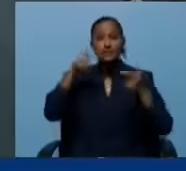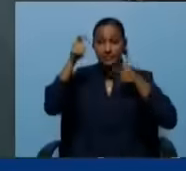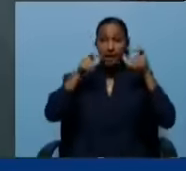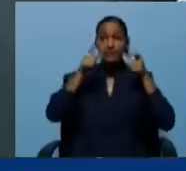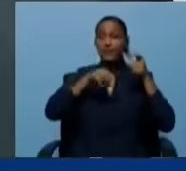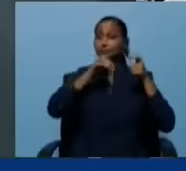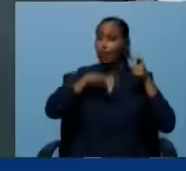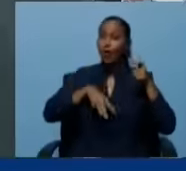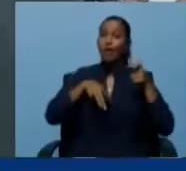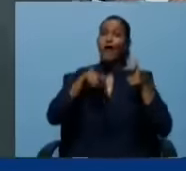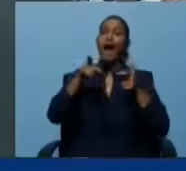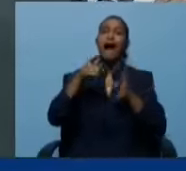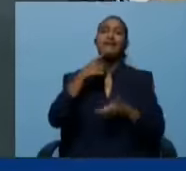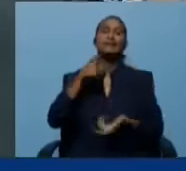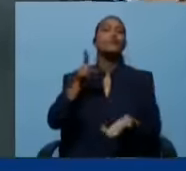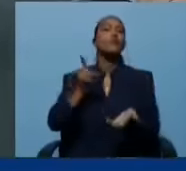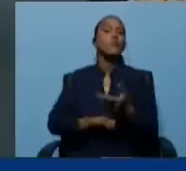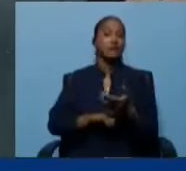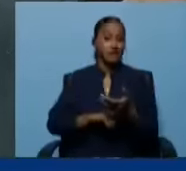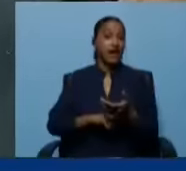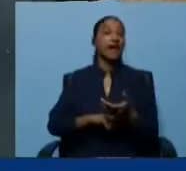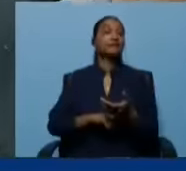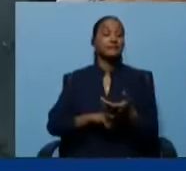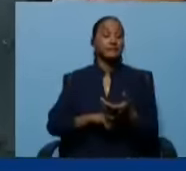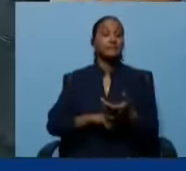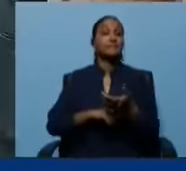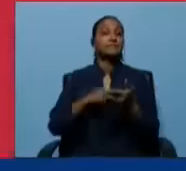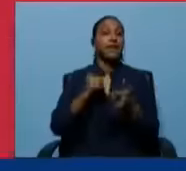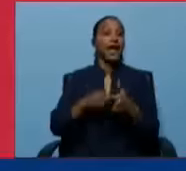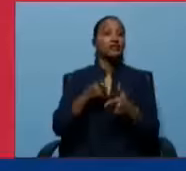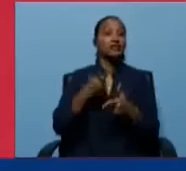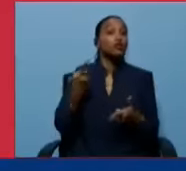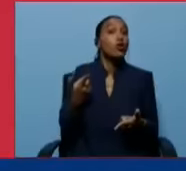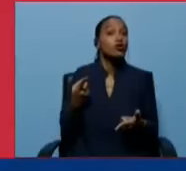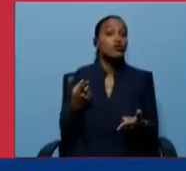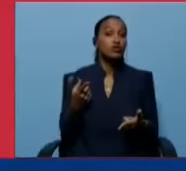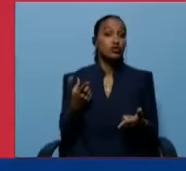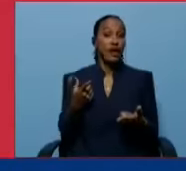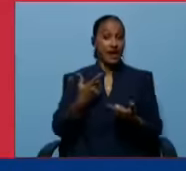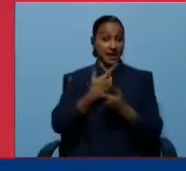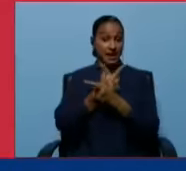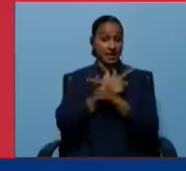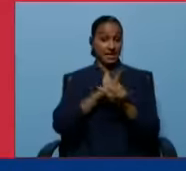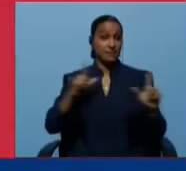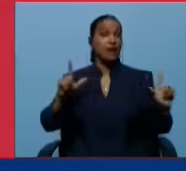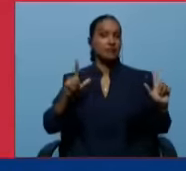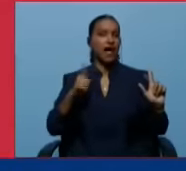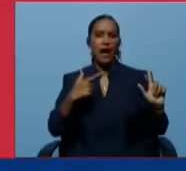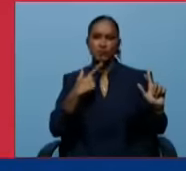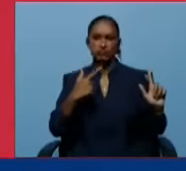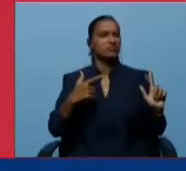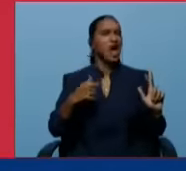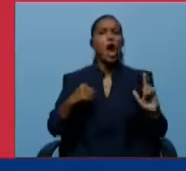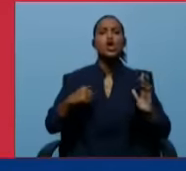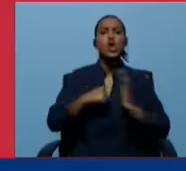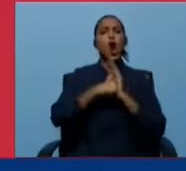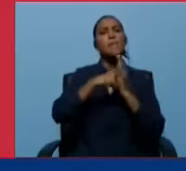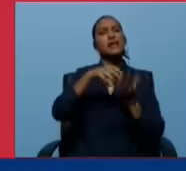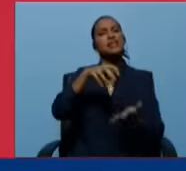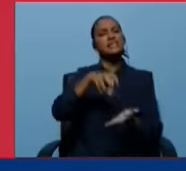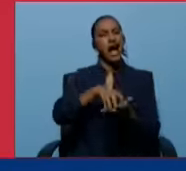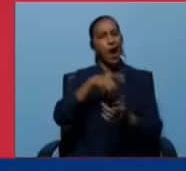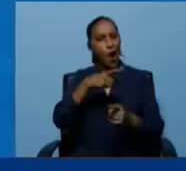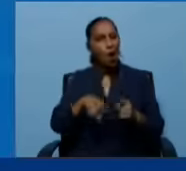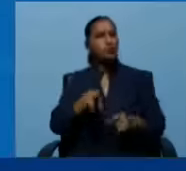de la libertad dieron el golpe de Estado contra Jacobo Arbenz en 1954.